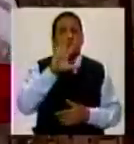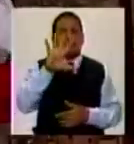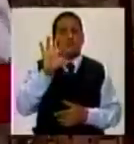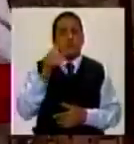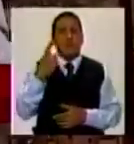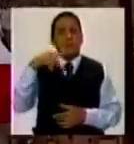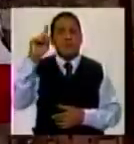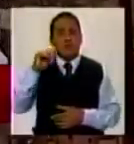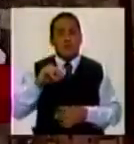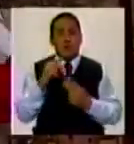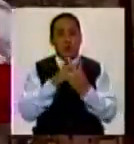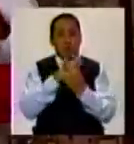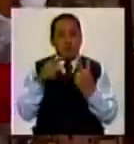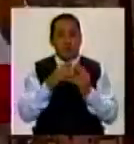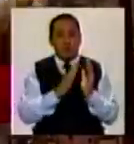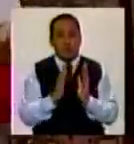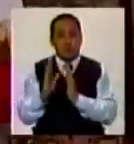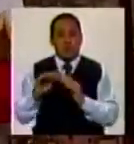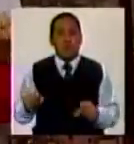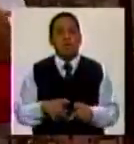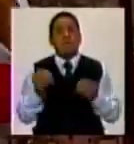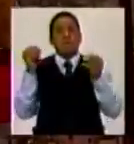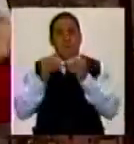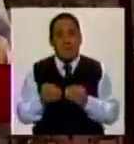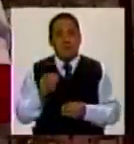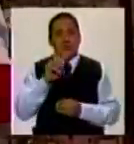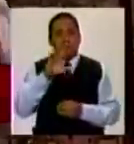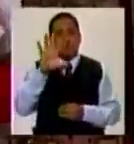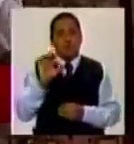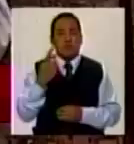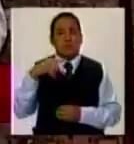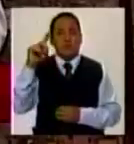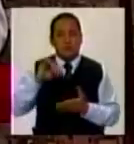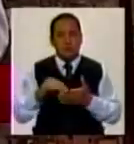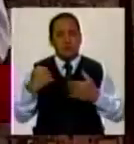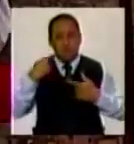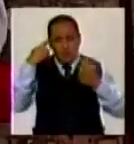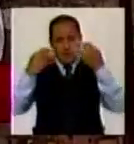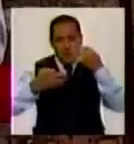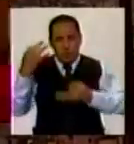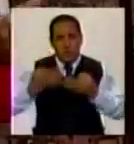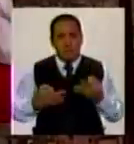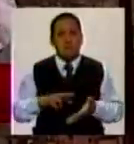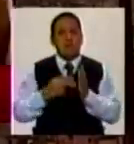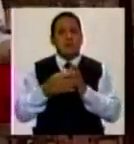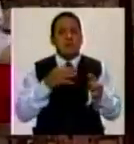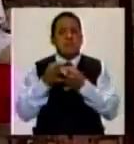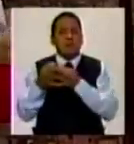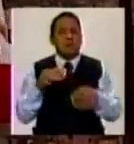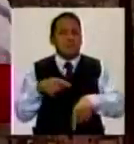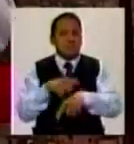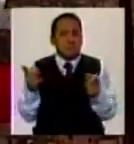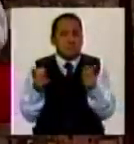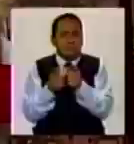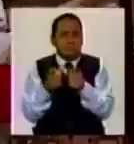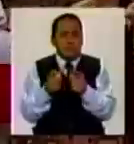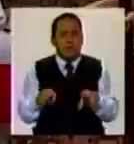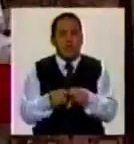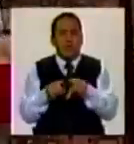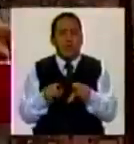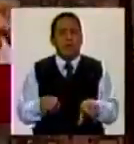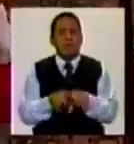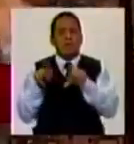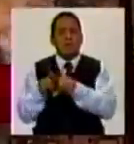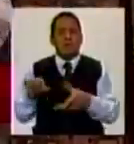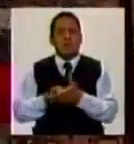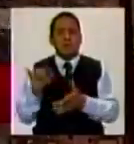soles en los 2 procesos y los 250 millones de soles adicionales lo calculé yo. Si quieren les explico, es bien simple la metodología, es la misma metodología que